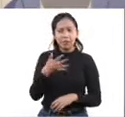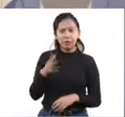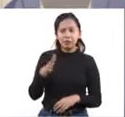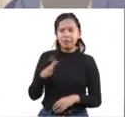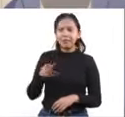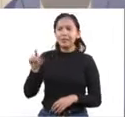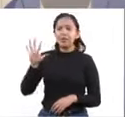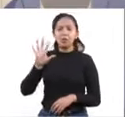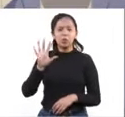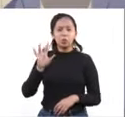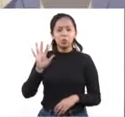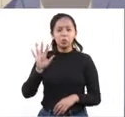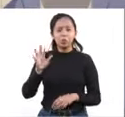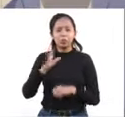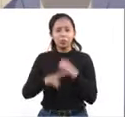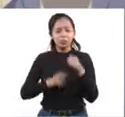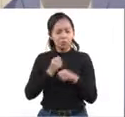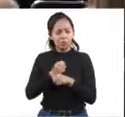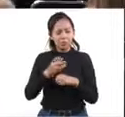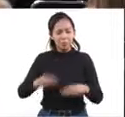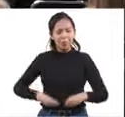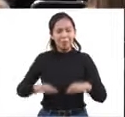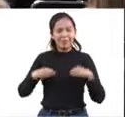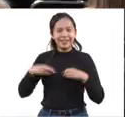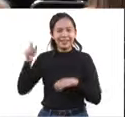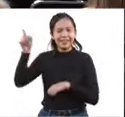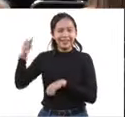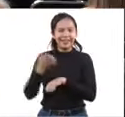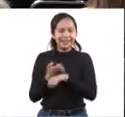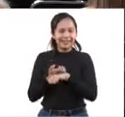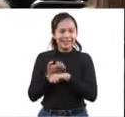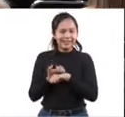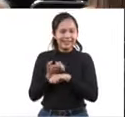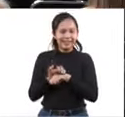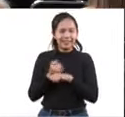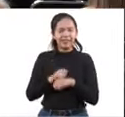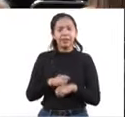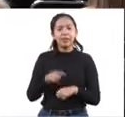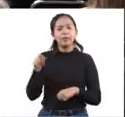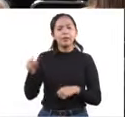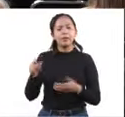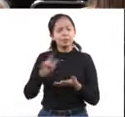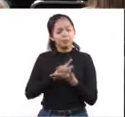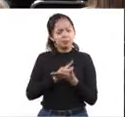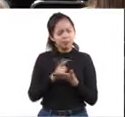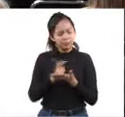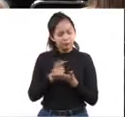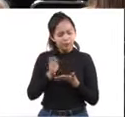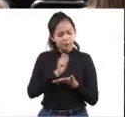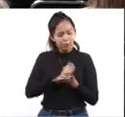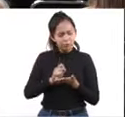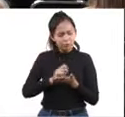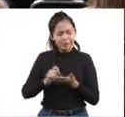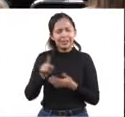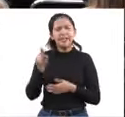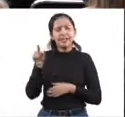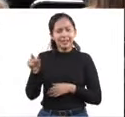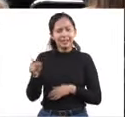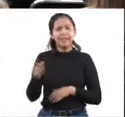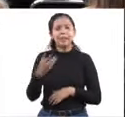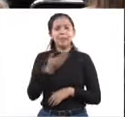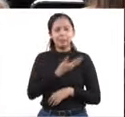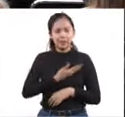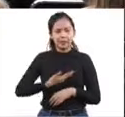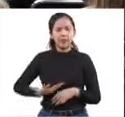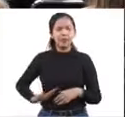el editor del libro Antología de Sueños de un Viaje Imposible. Es el presidente y director del Centro